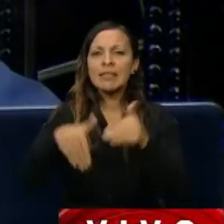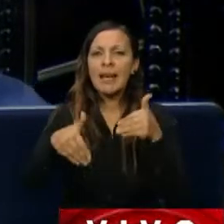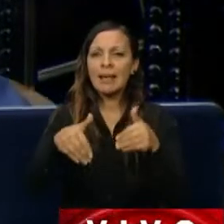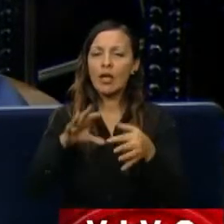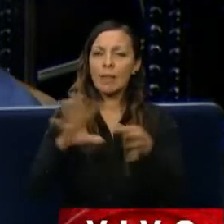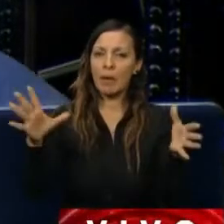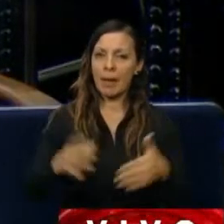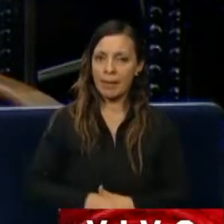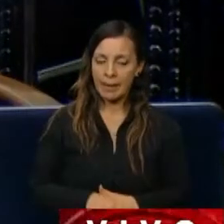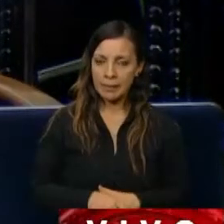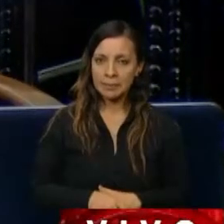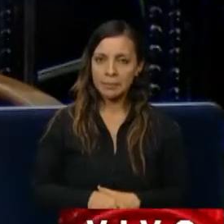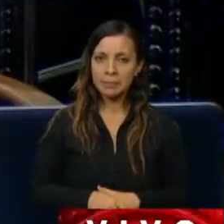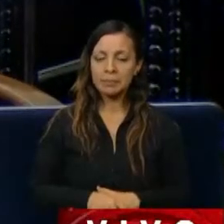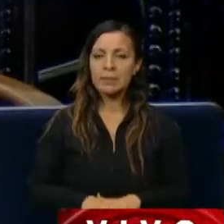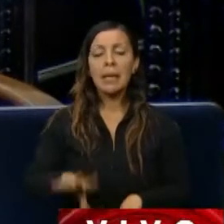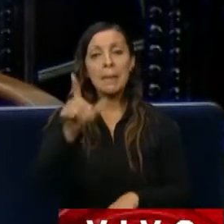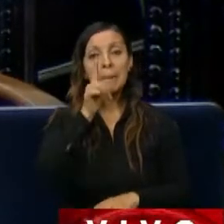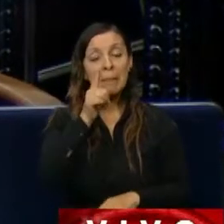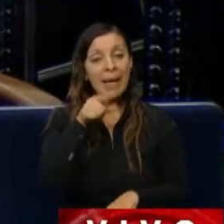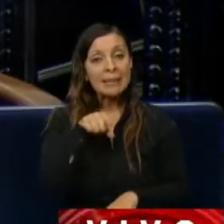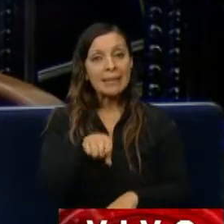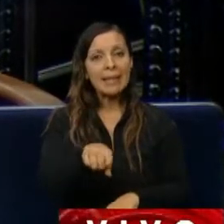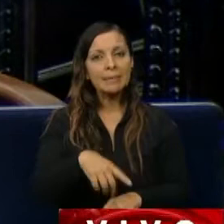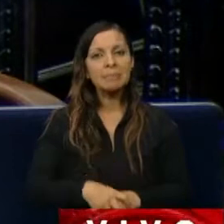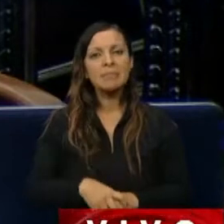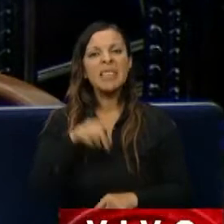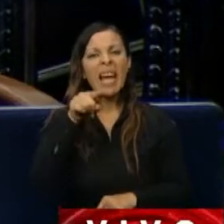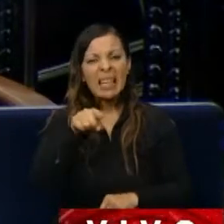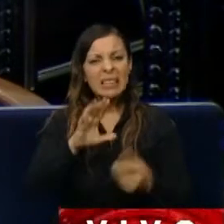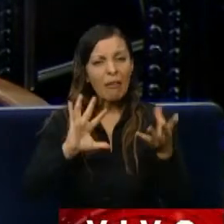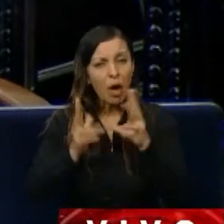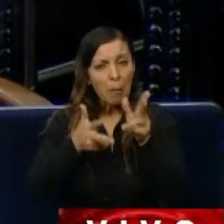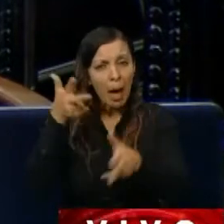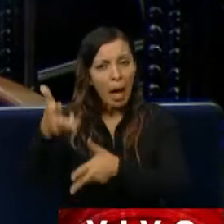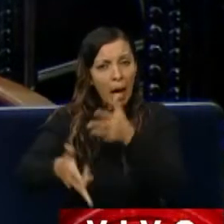libres. Me parece que esa conclusión